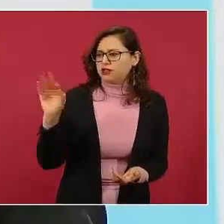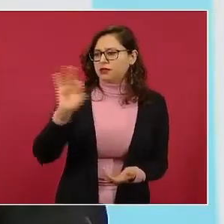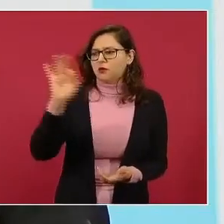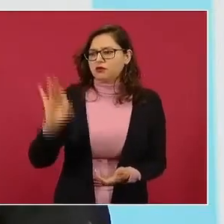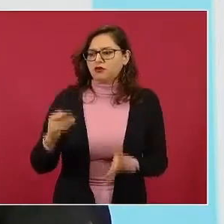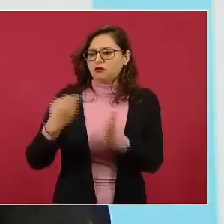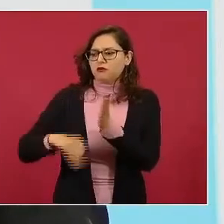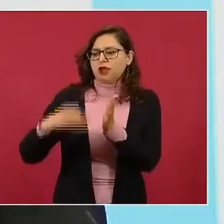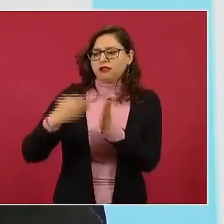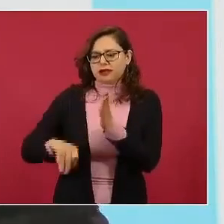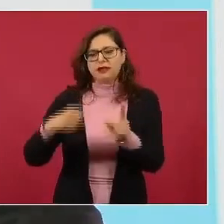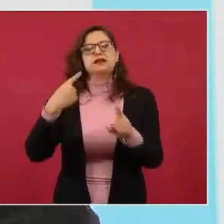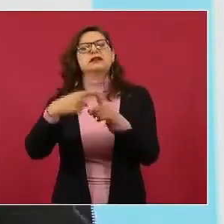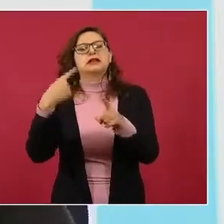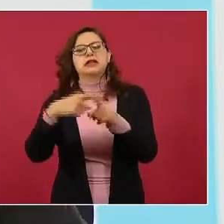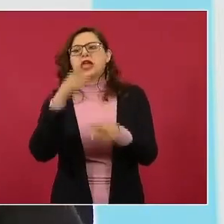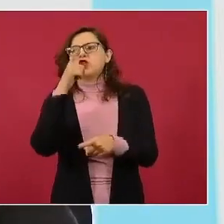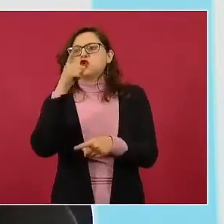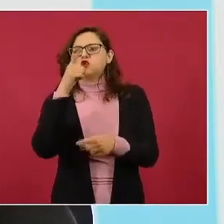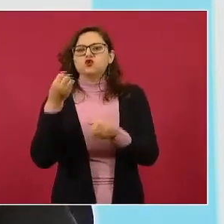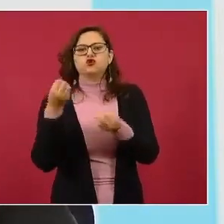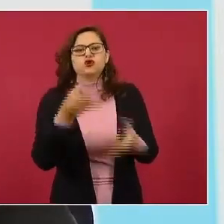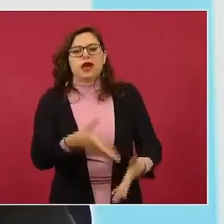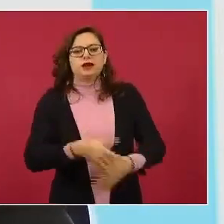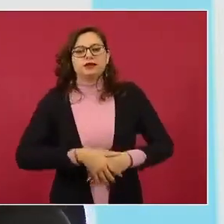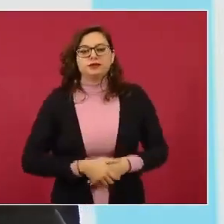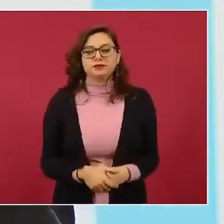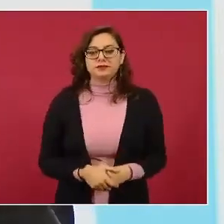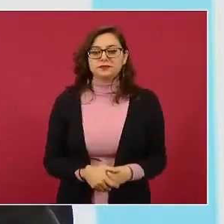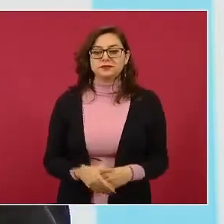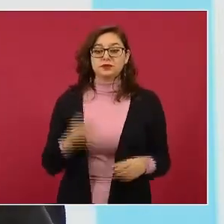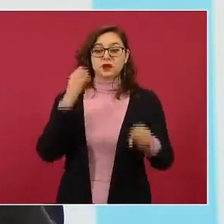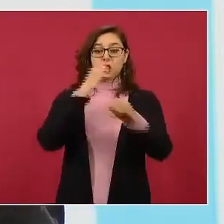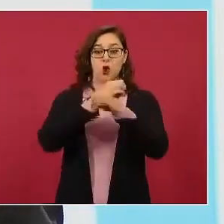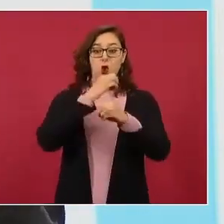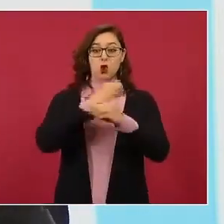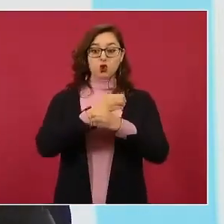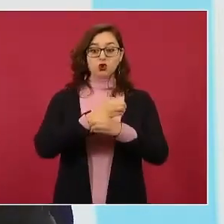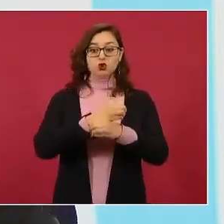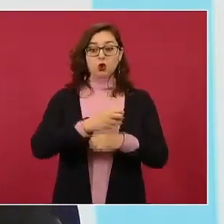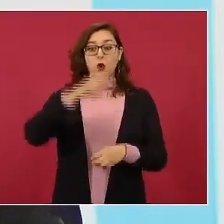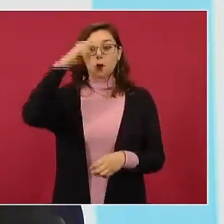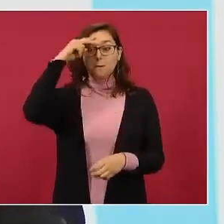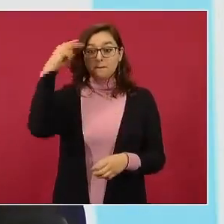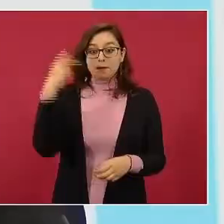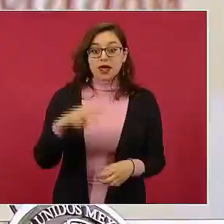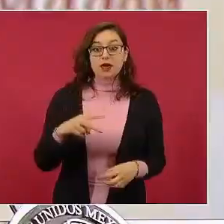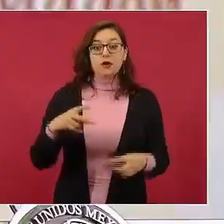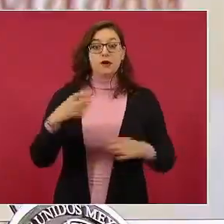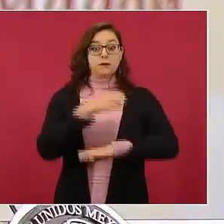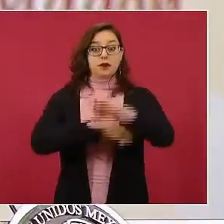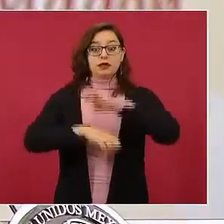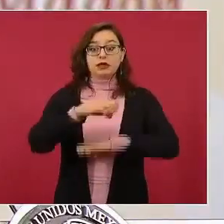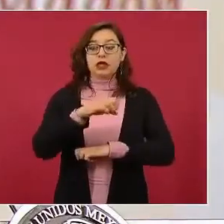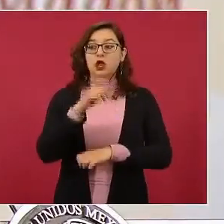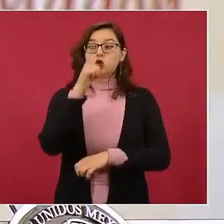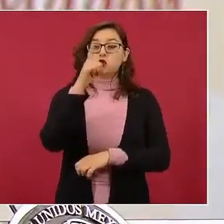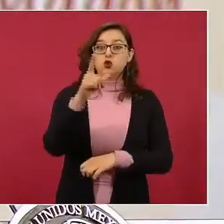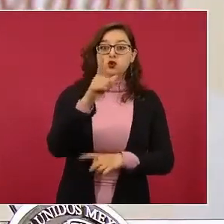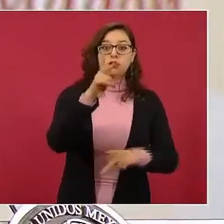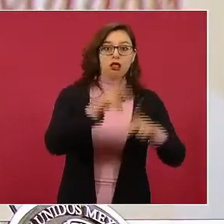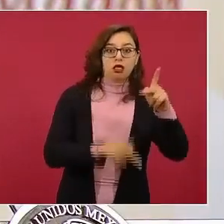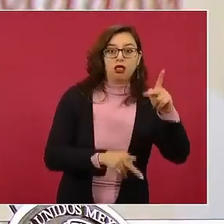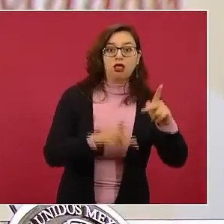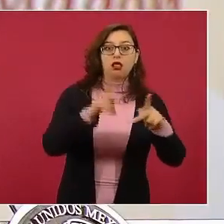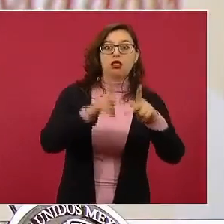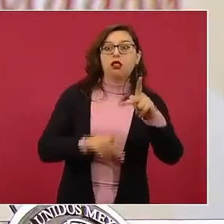los mexicanos, ni las empresas pueden tener energía intermitente. Todos requerimos energía